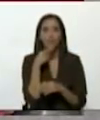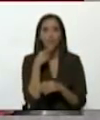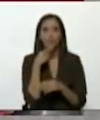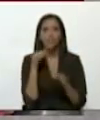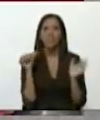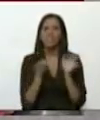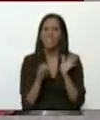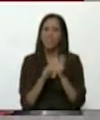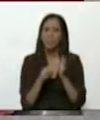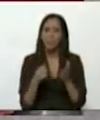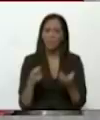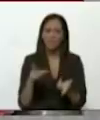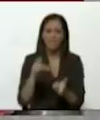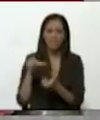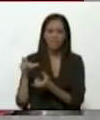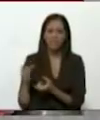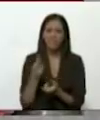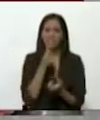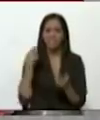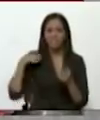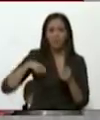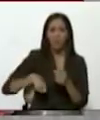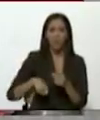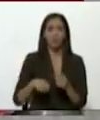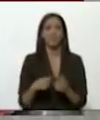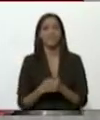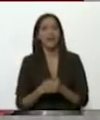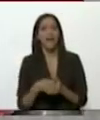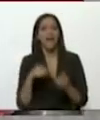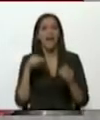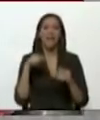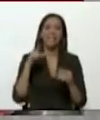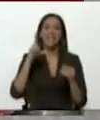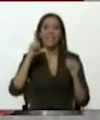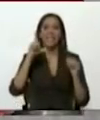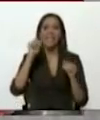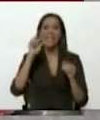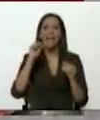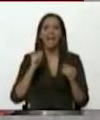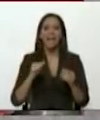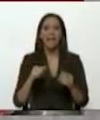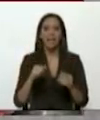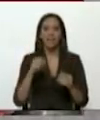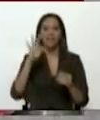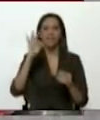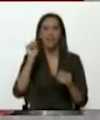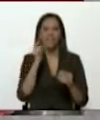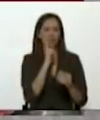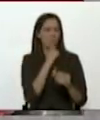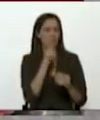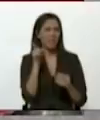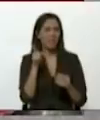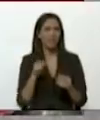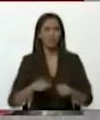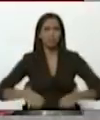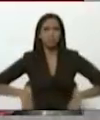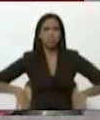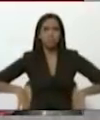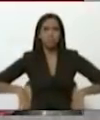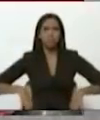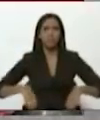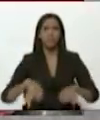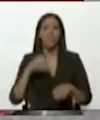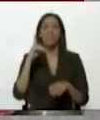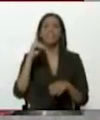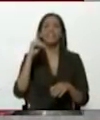dónde van a sacar esa platica? ¿Quién se queda con eso? Agárrate de Lara Farías. Comienza, ¿cómo se llama? Farías Lara, Lara Farías. Daniel